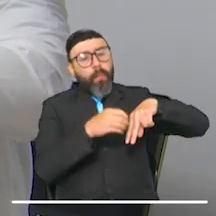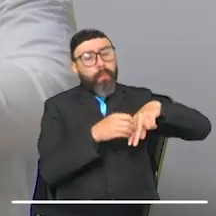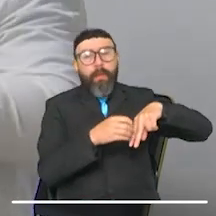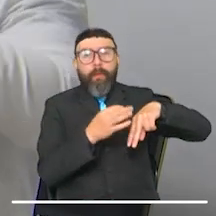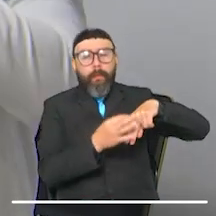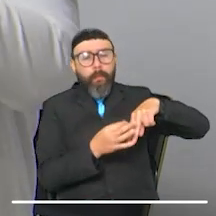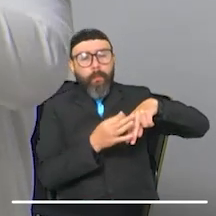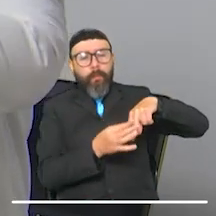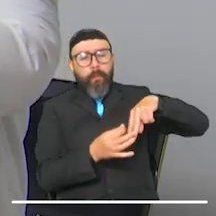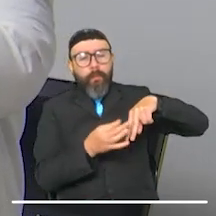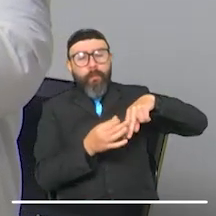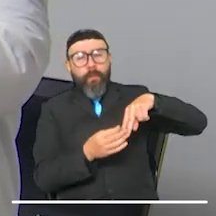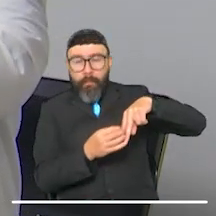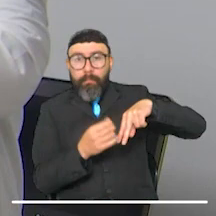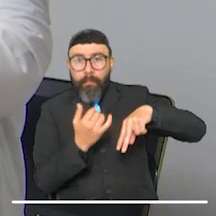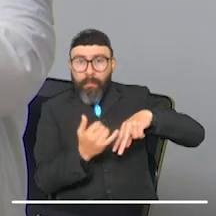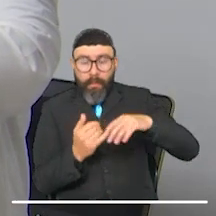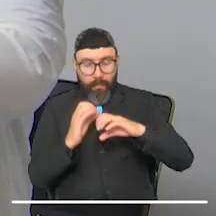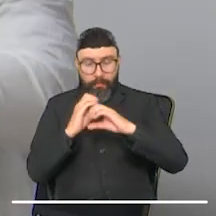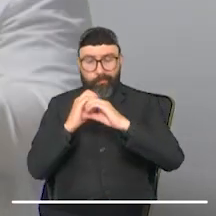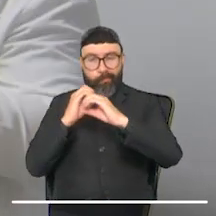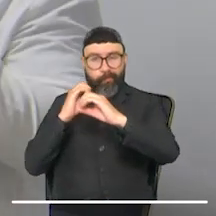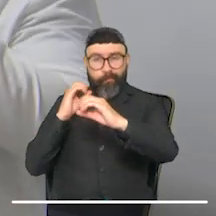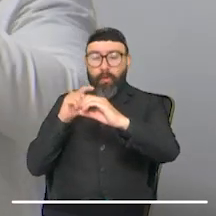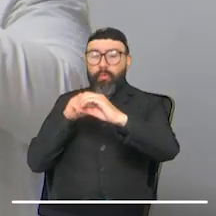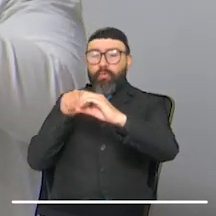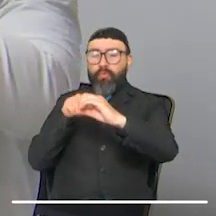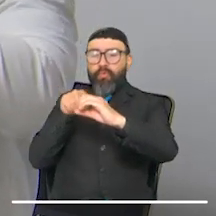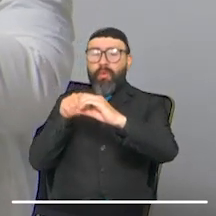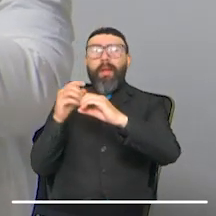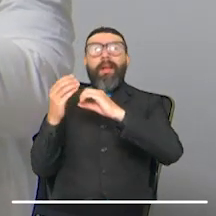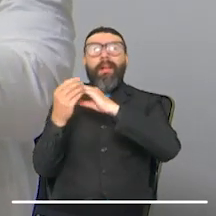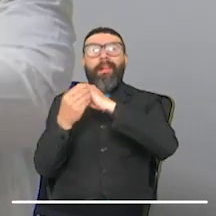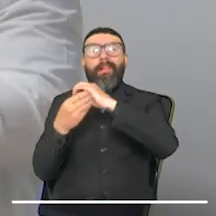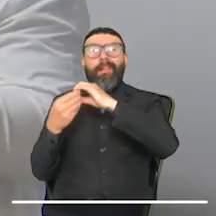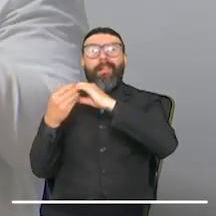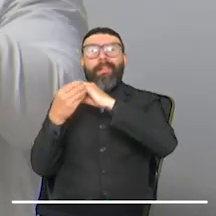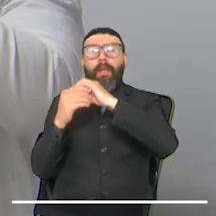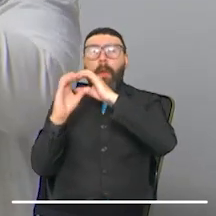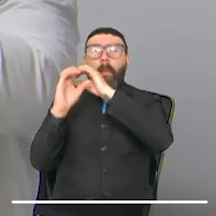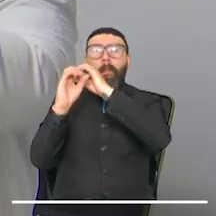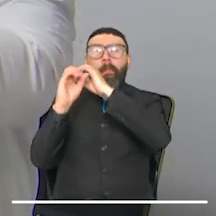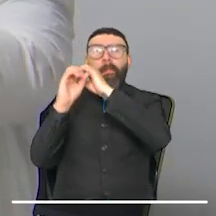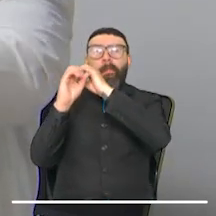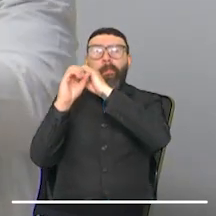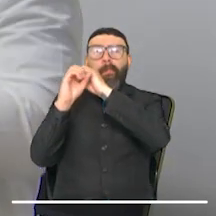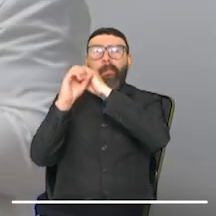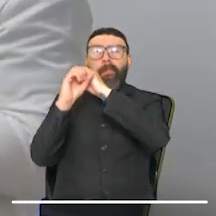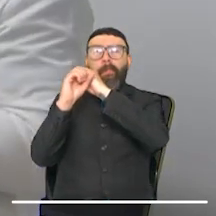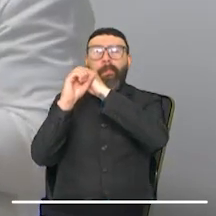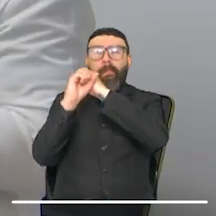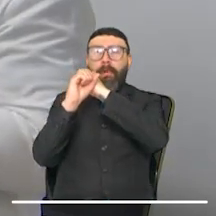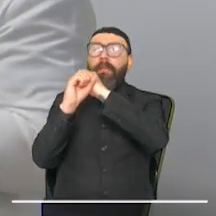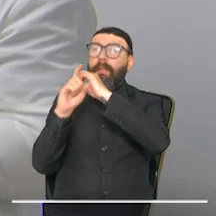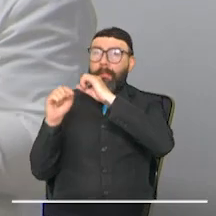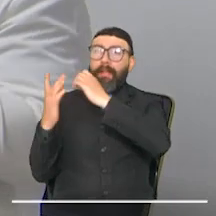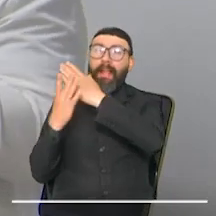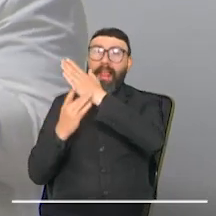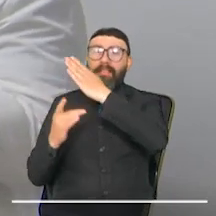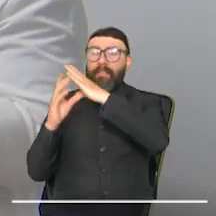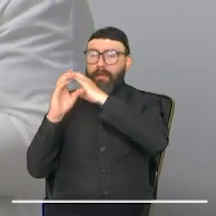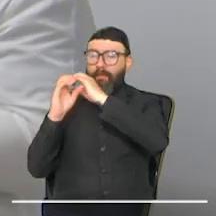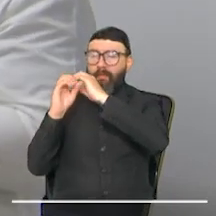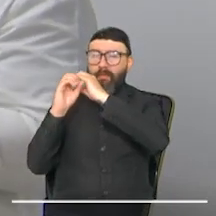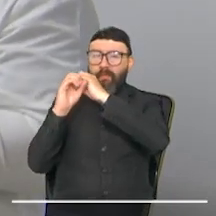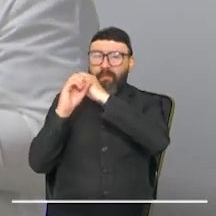depositada fibrina se deposita glóbulos blancos se depositan macrófagos se deposita y grasa y grasa